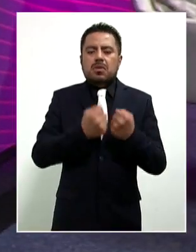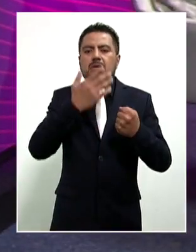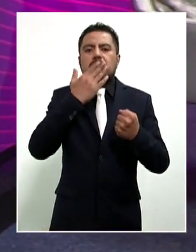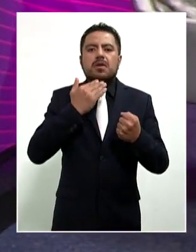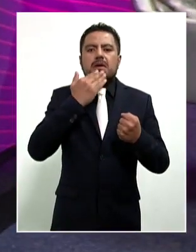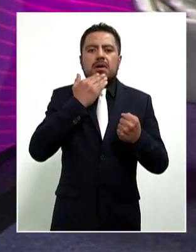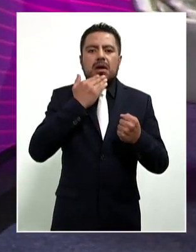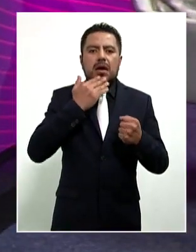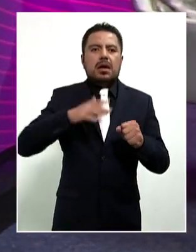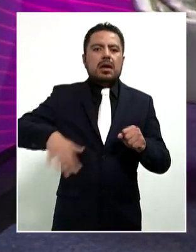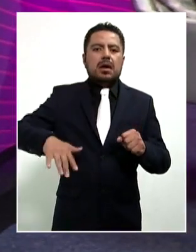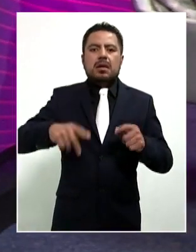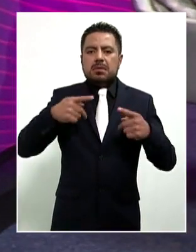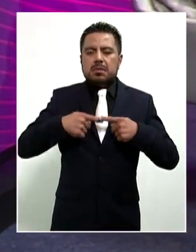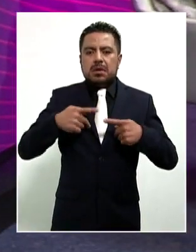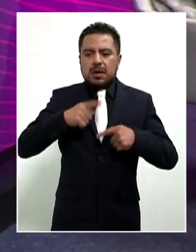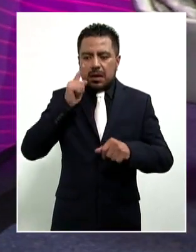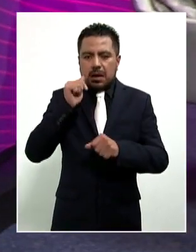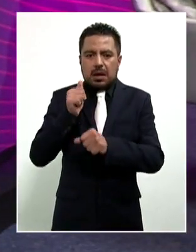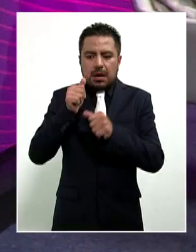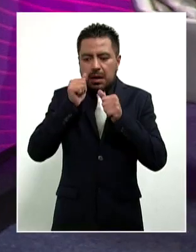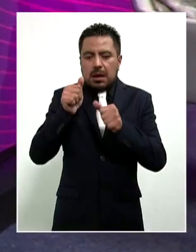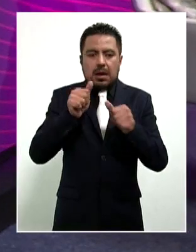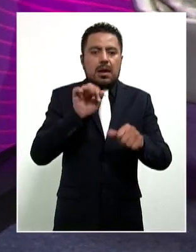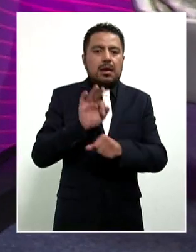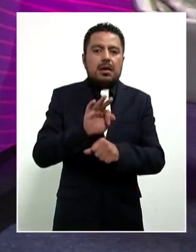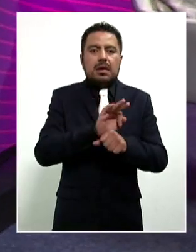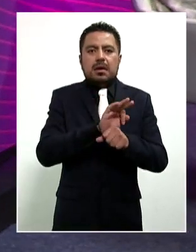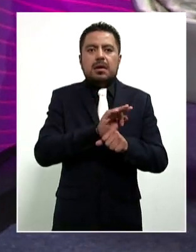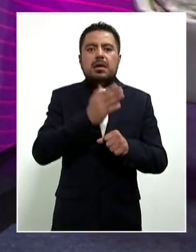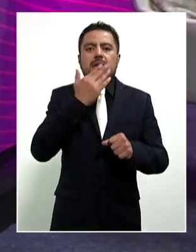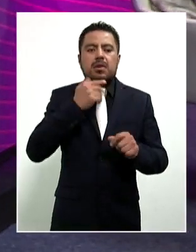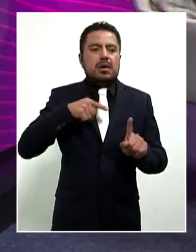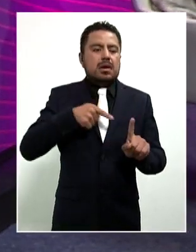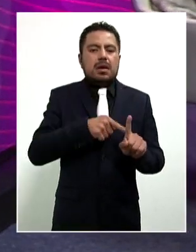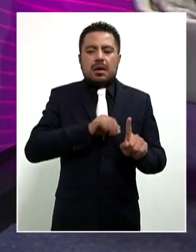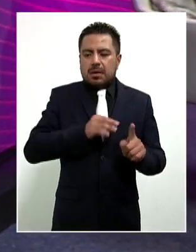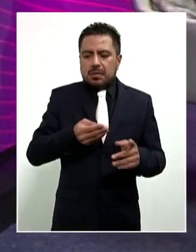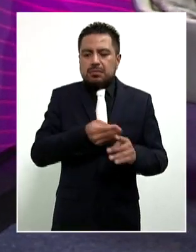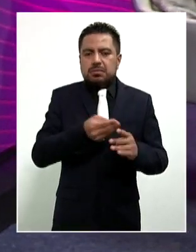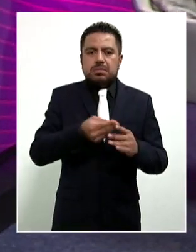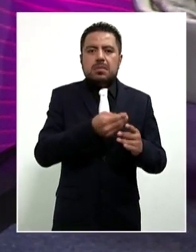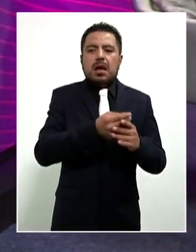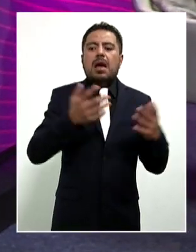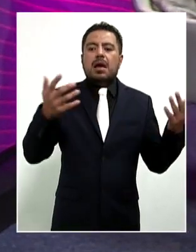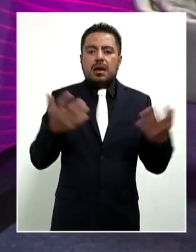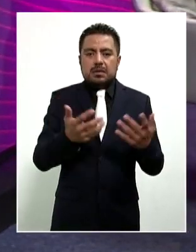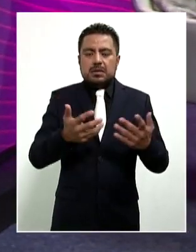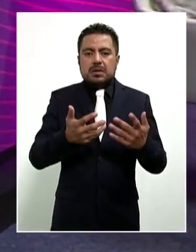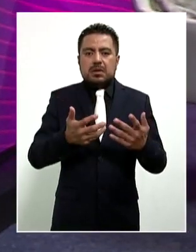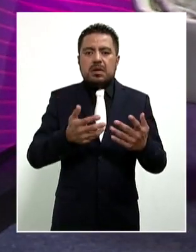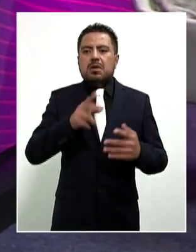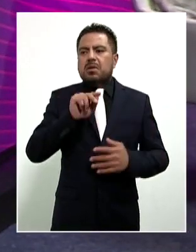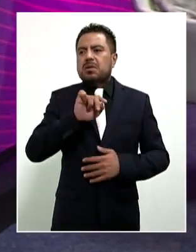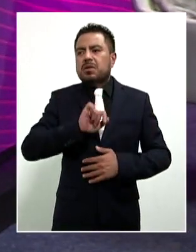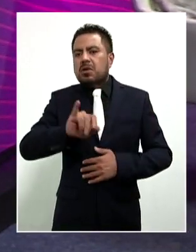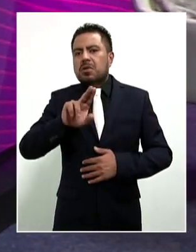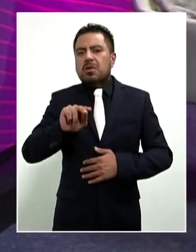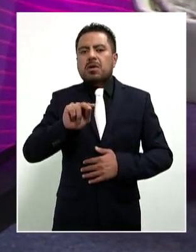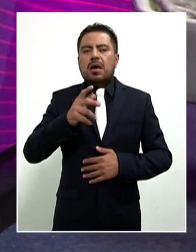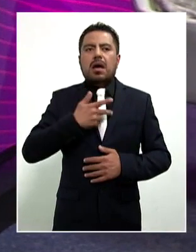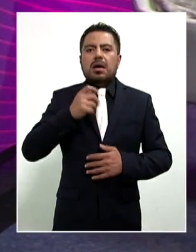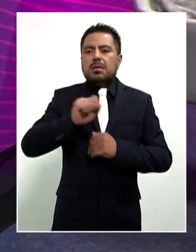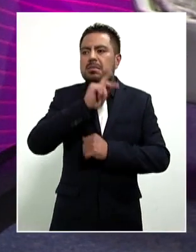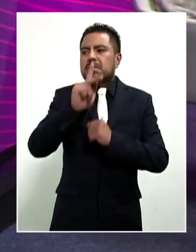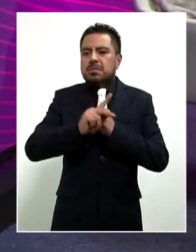tienen casos de personas que atienden que sin duda les llaman la atención las aportaciones que están haciendo, ¿no? Que vienen de